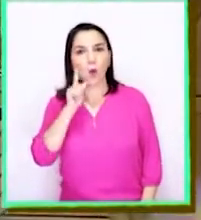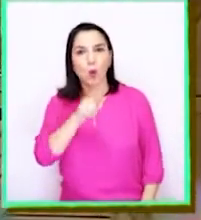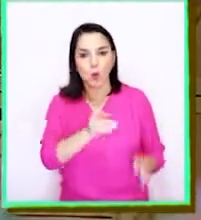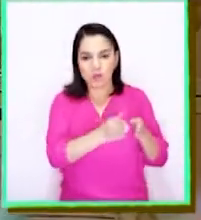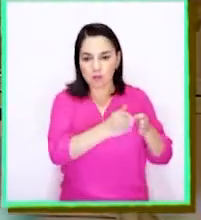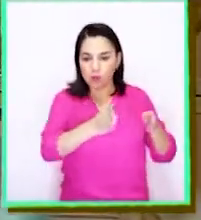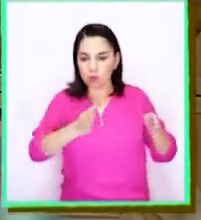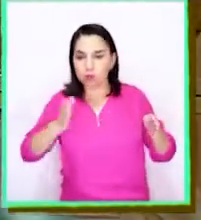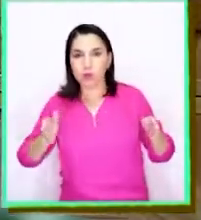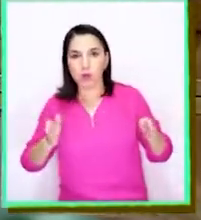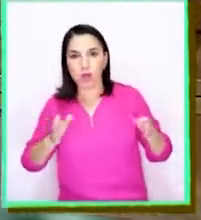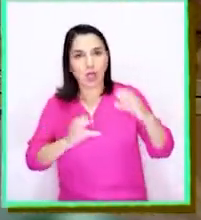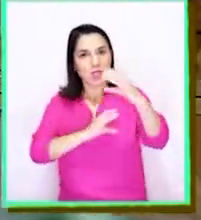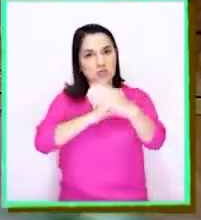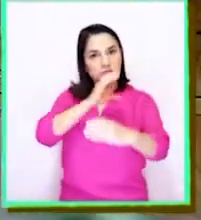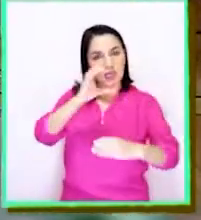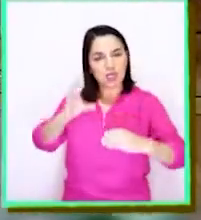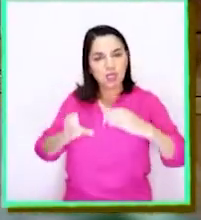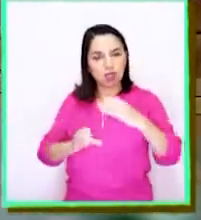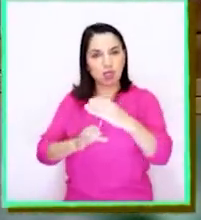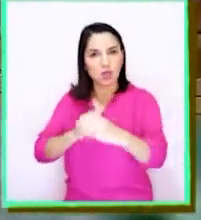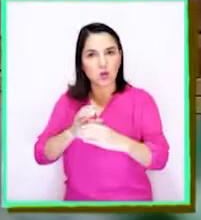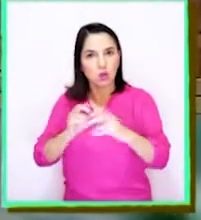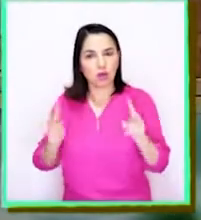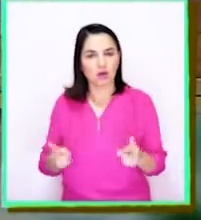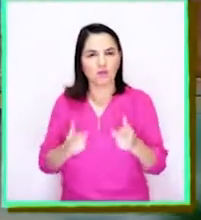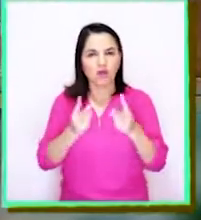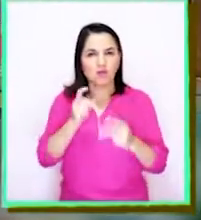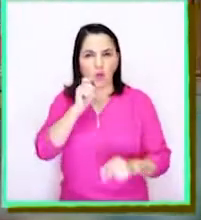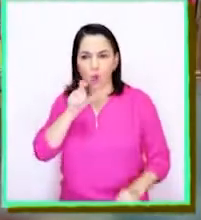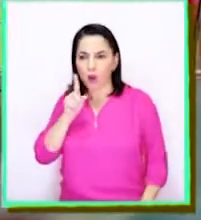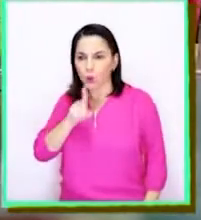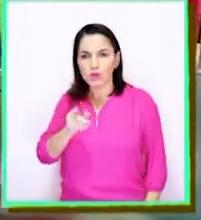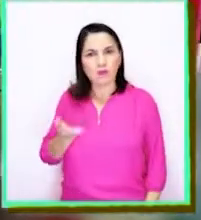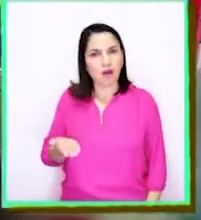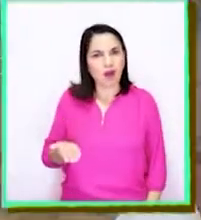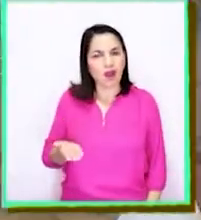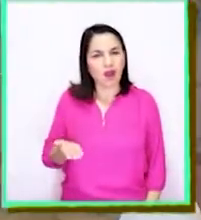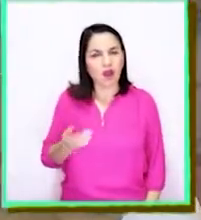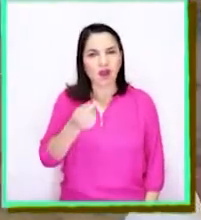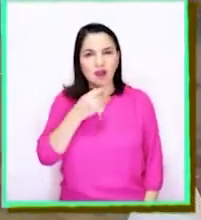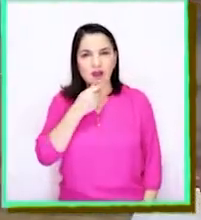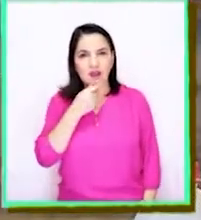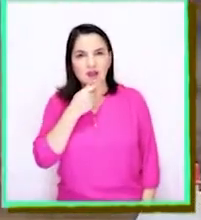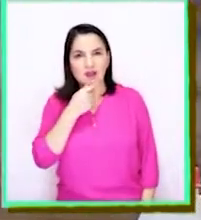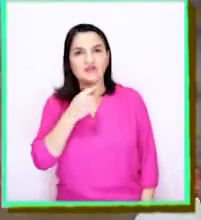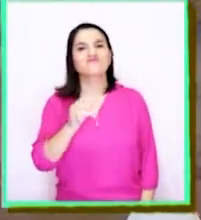la última etapa del ciclo de la vida de los seres vivos. ¿Cuál era?